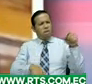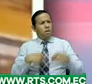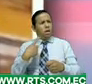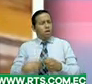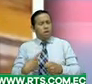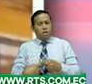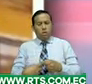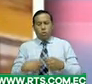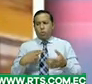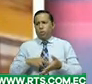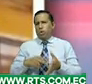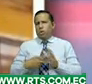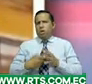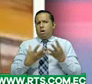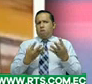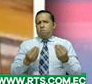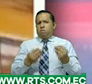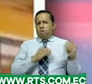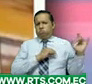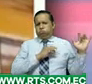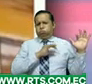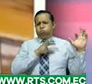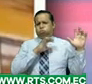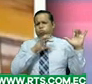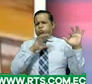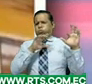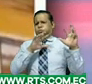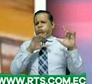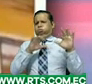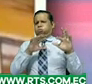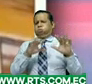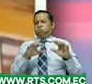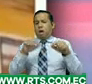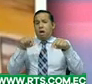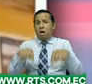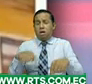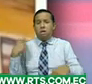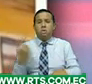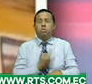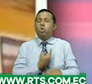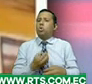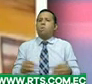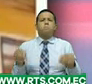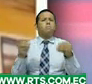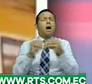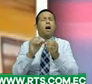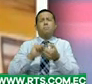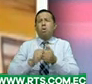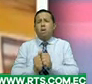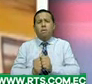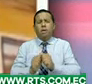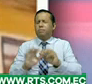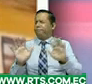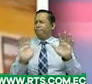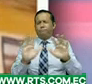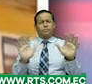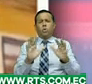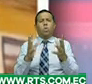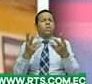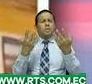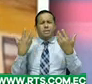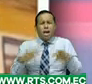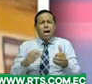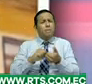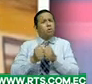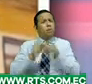bastantes. Porque acá somos 3 millones que no permitiremos más problemas de los que ya tenemos. Suficiente con esta tragedia sanitaria, económica y